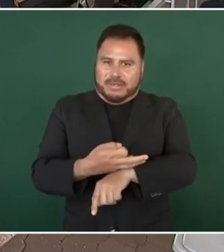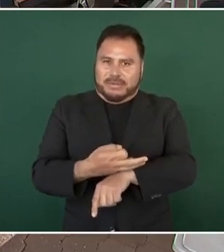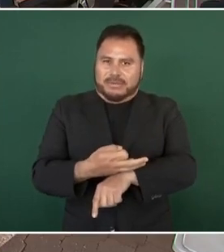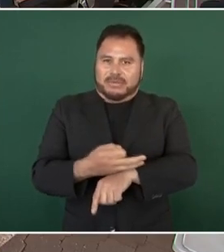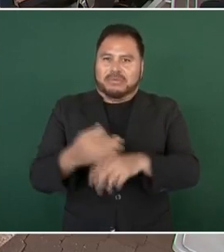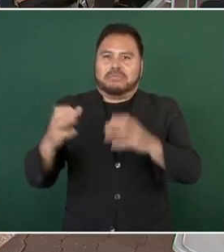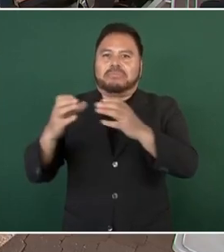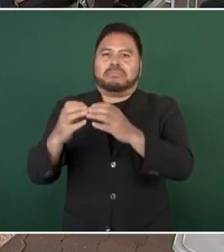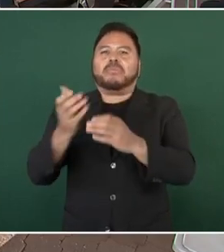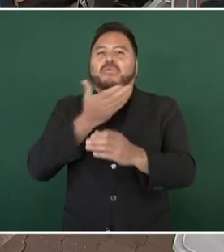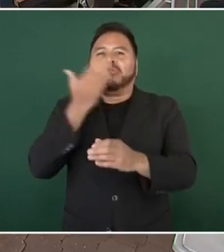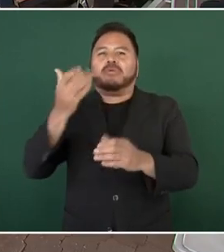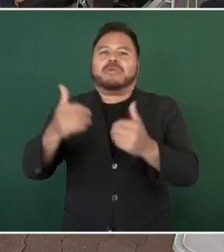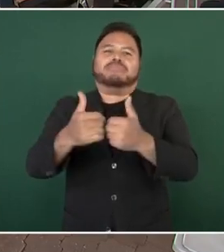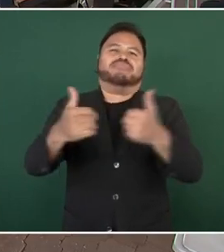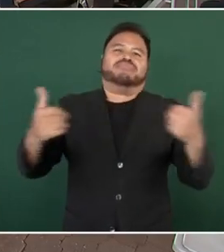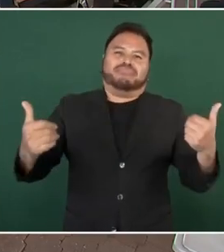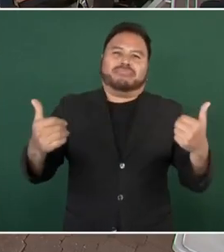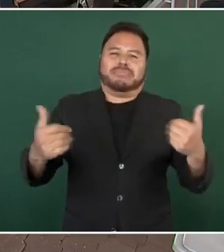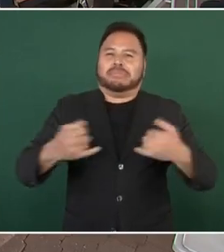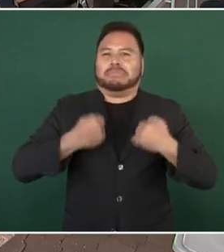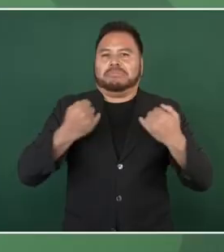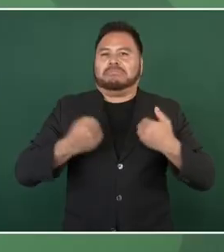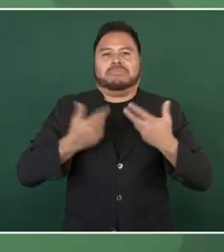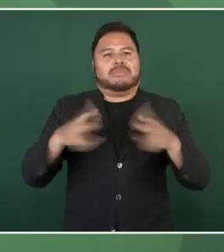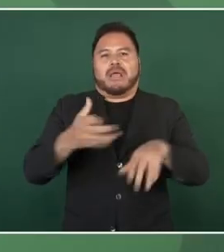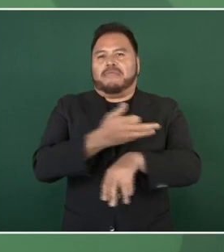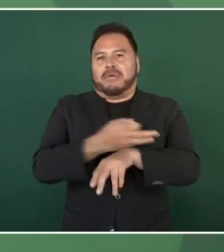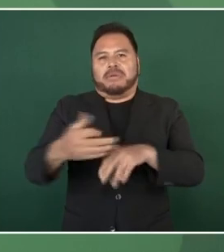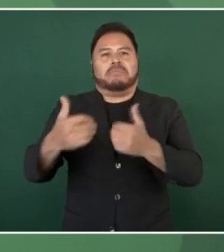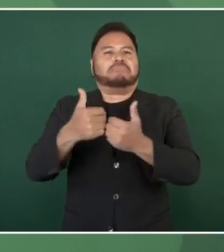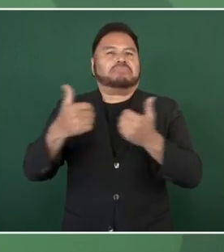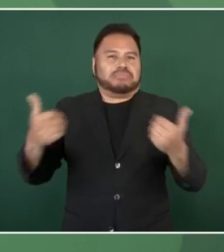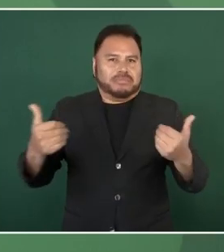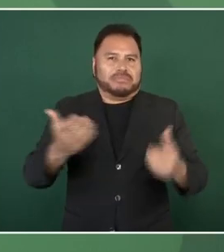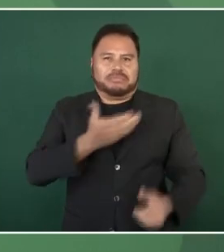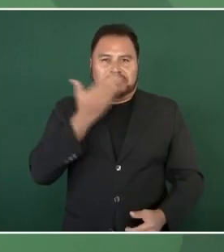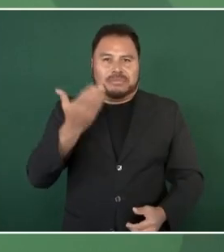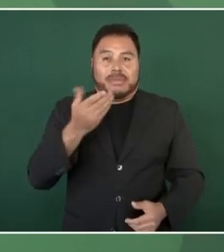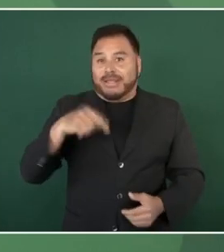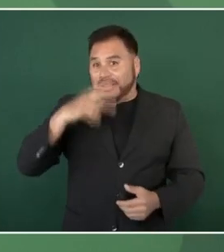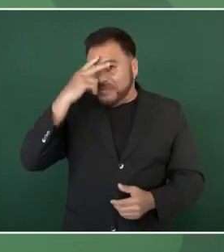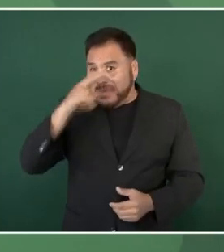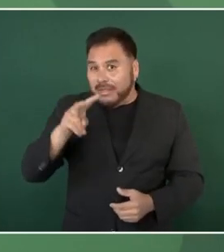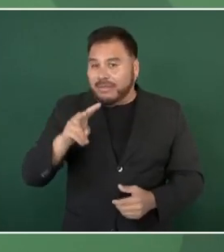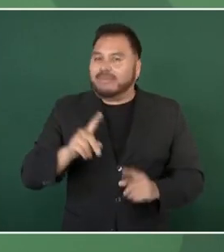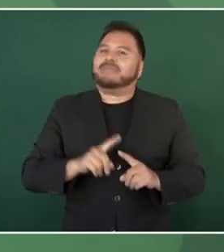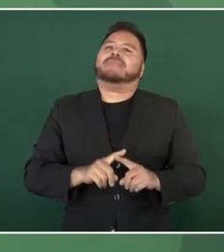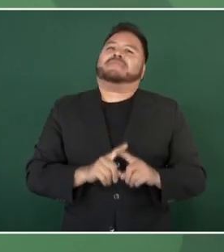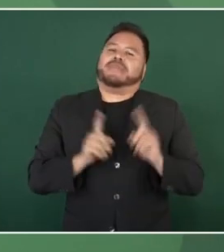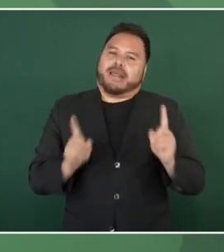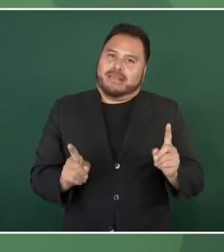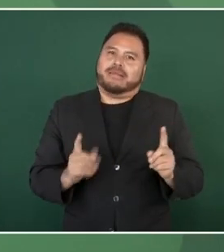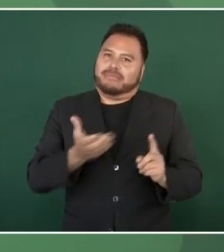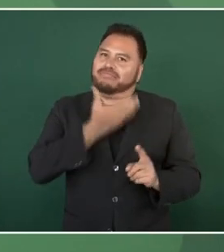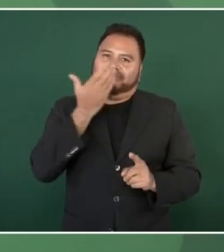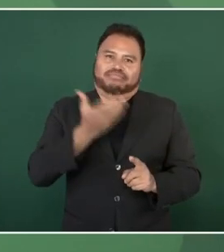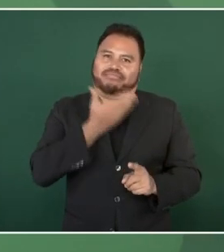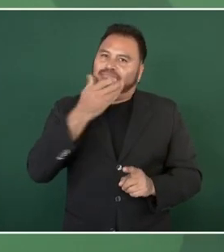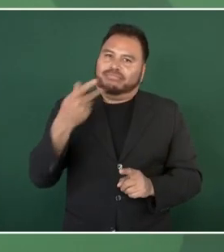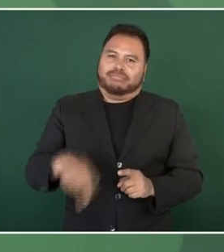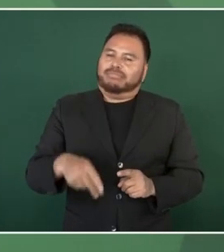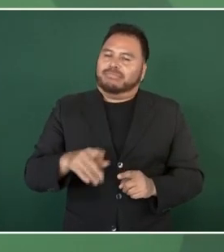a sus familias desde temprana edad, cosa que no sucede en nuestro país.